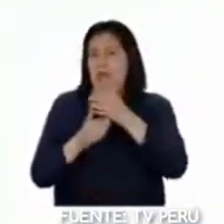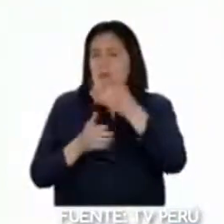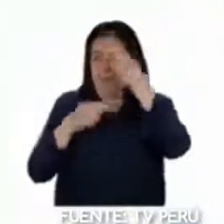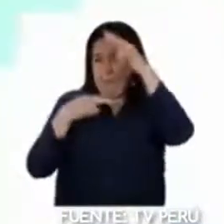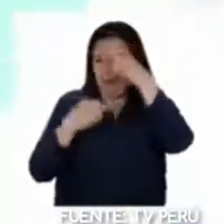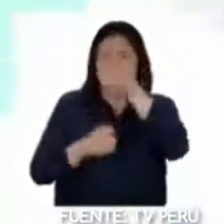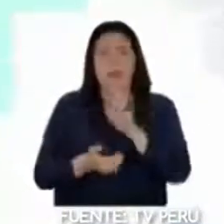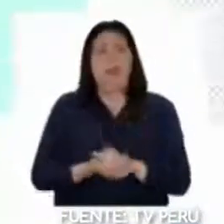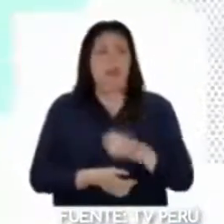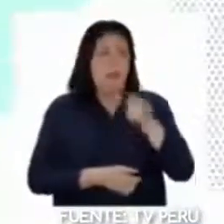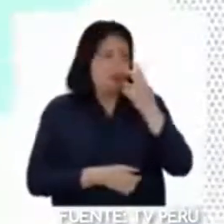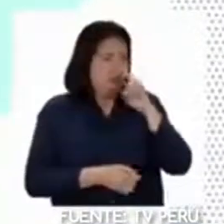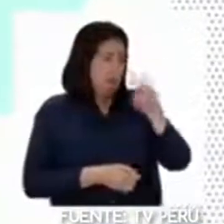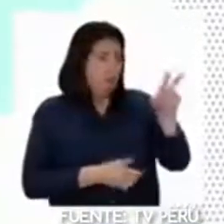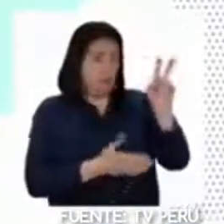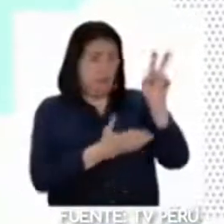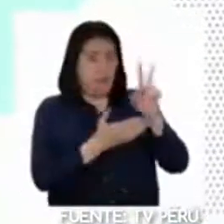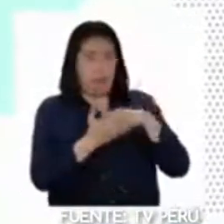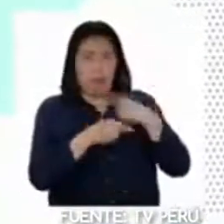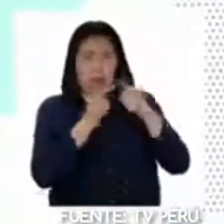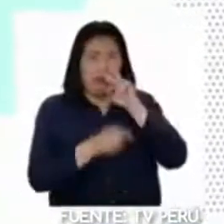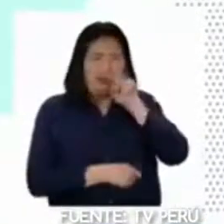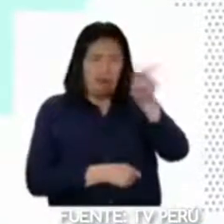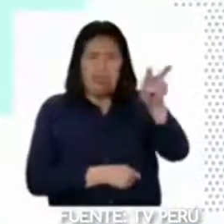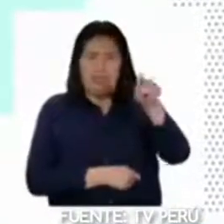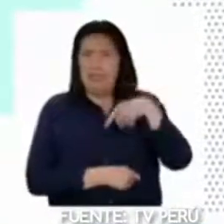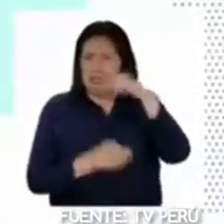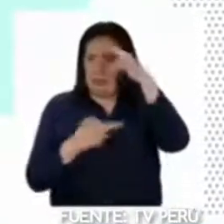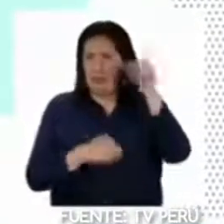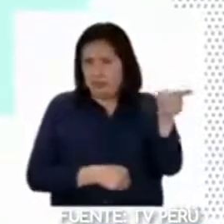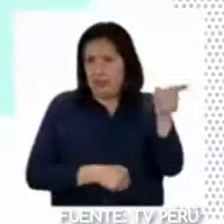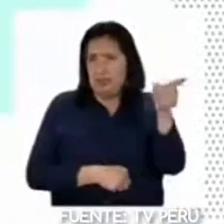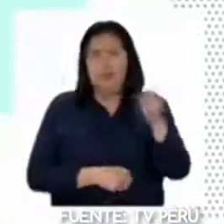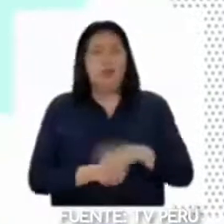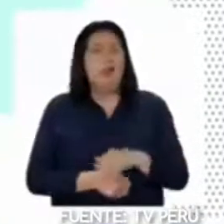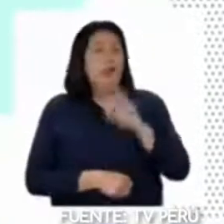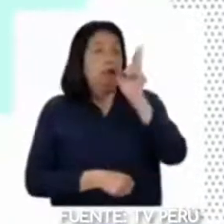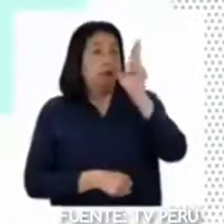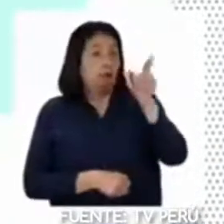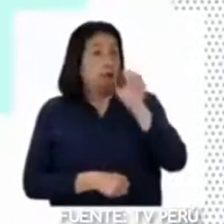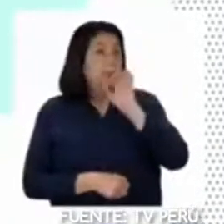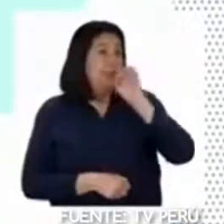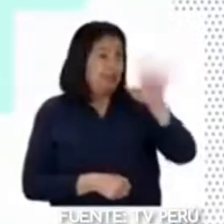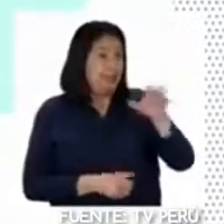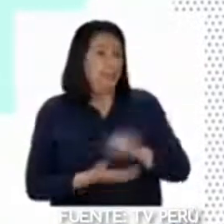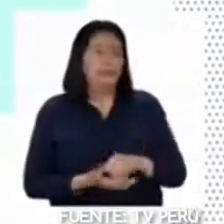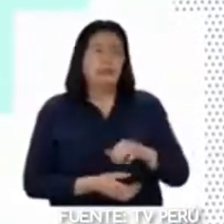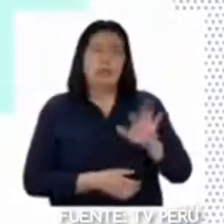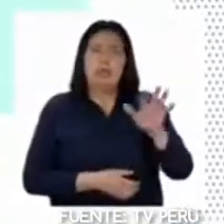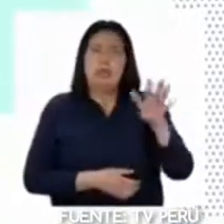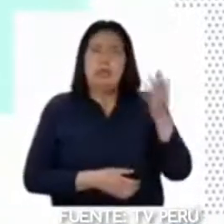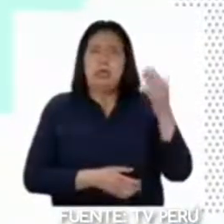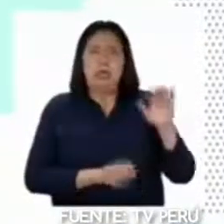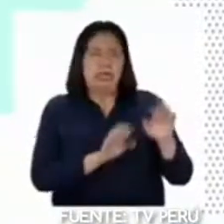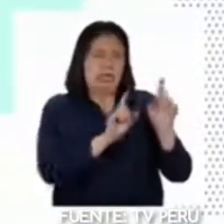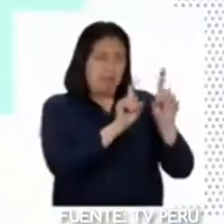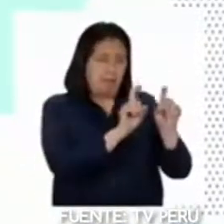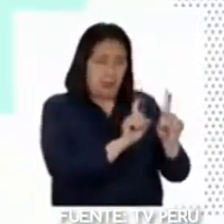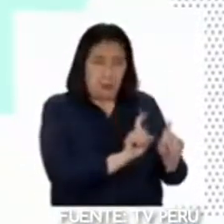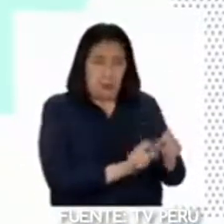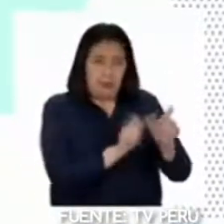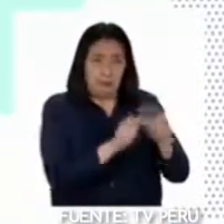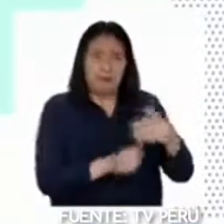siguiente noticia. Patti, ¿nos puedes contar qué observas en esta noticia? Profesor, en la noticia dice que en los últimos censos